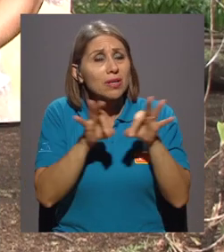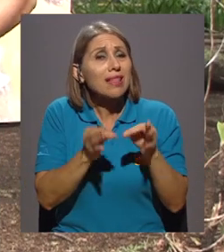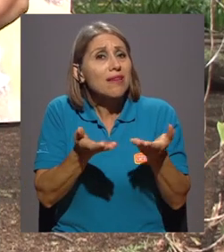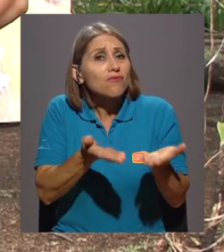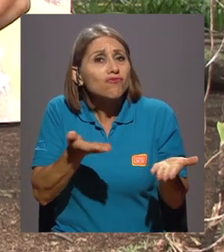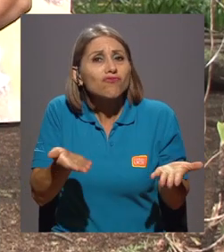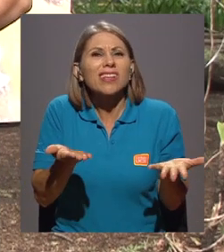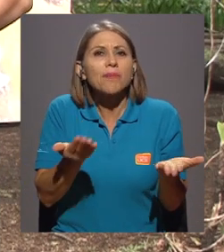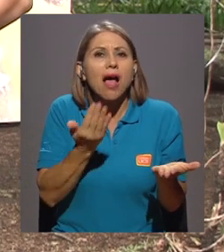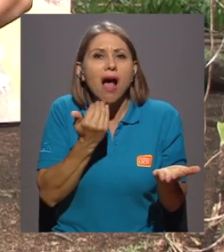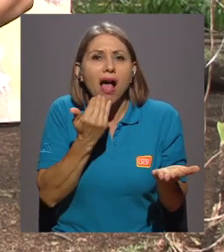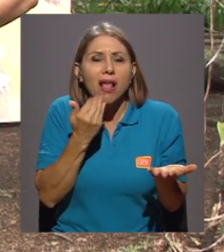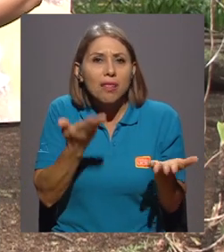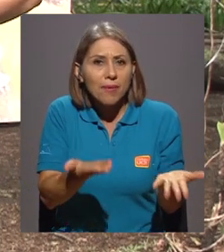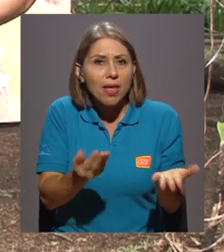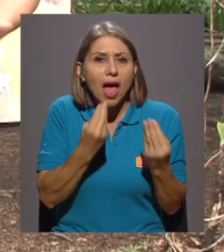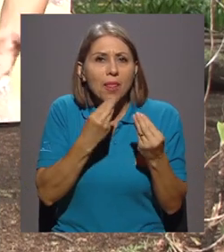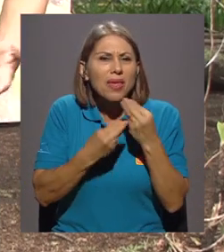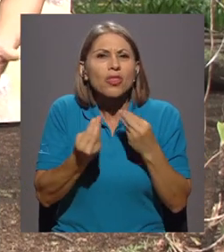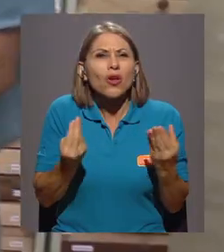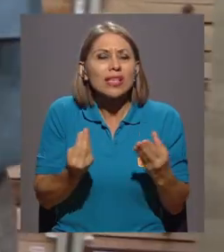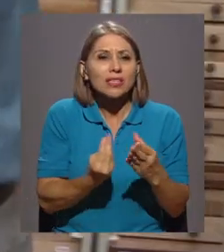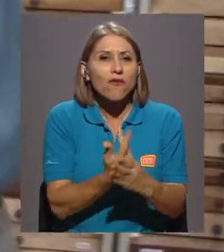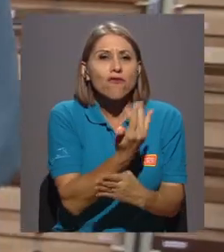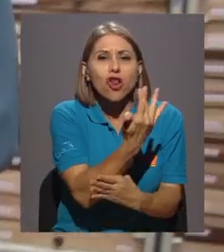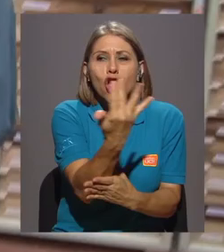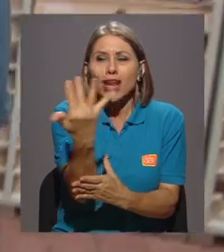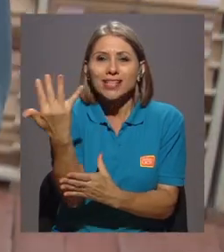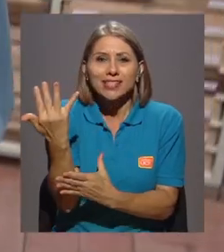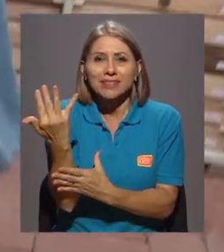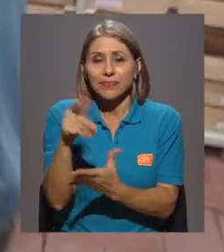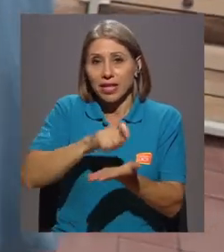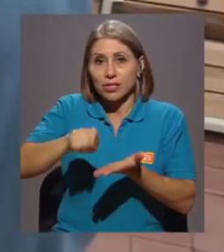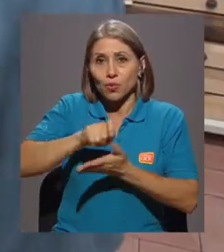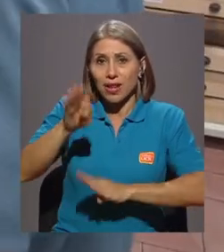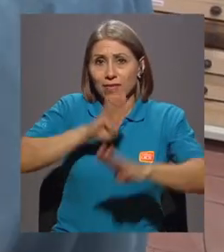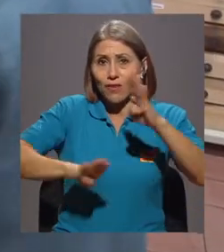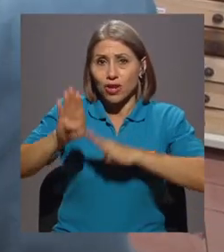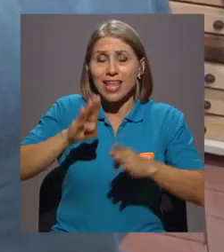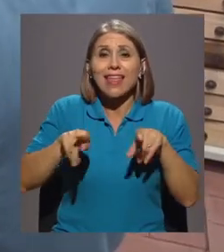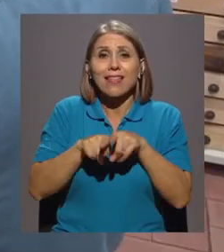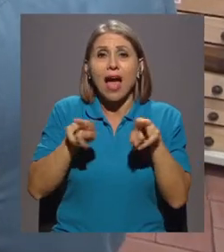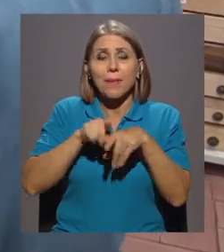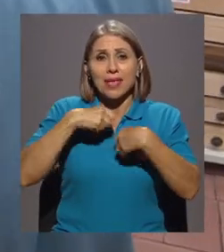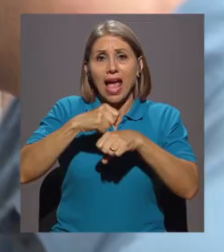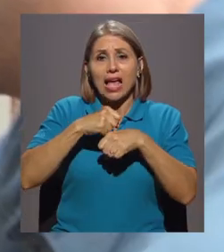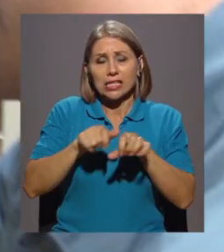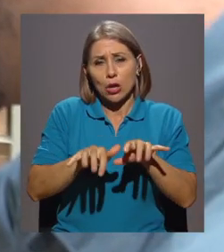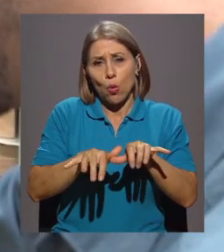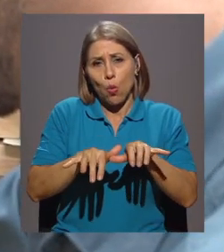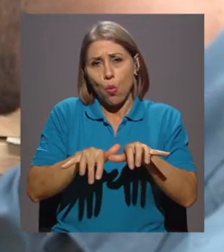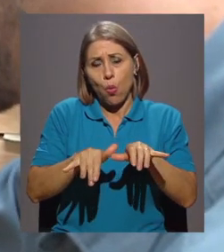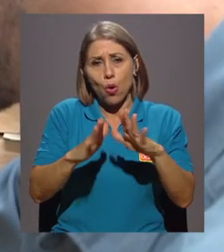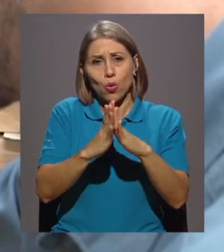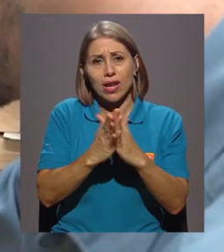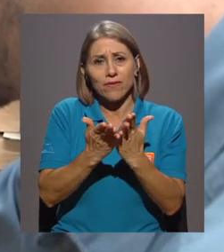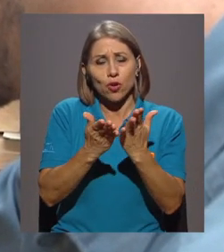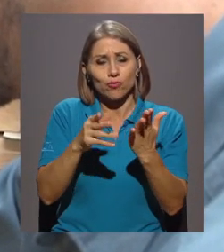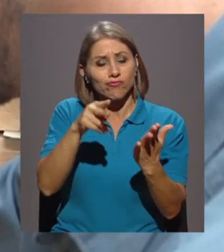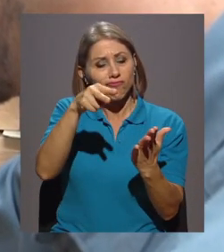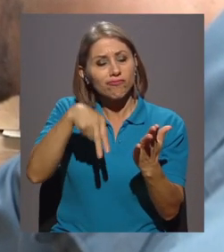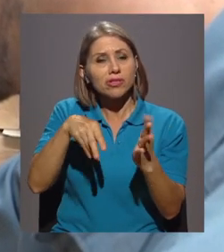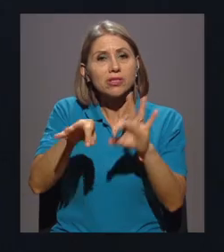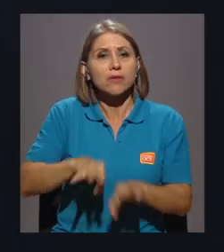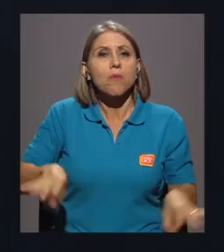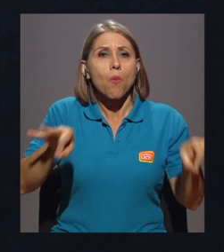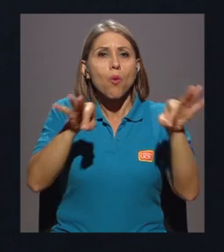sea, alimento, y ese alimento es flores. La Escuela de Biología elabora además un libro sobre la importancia y la